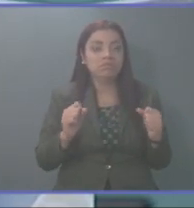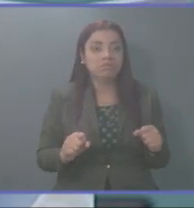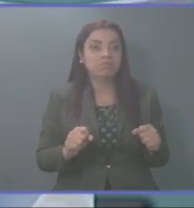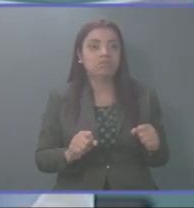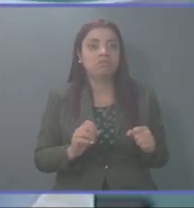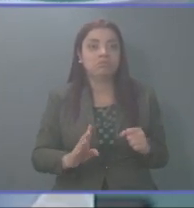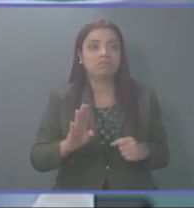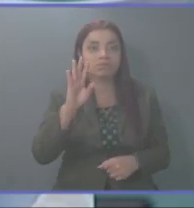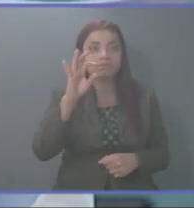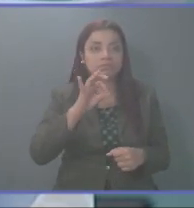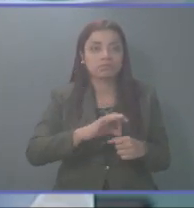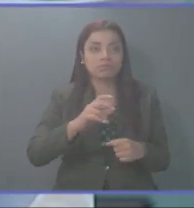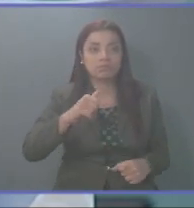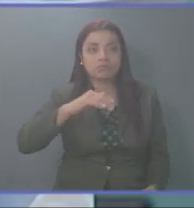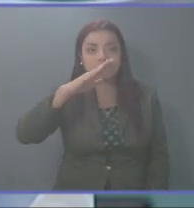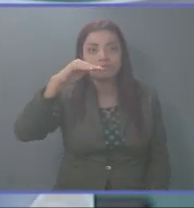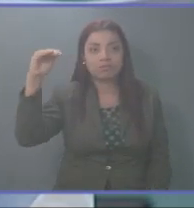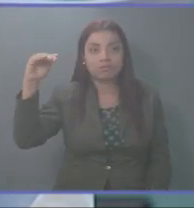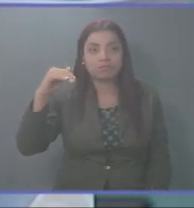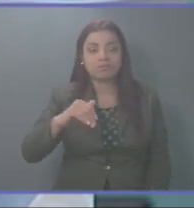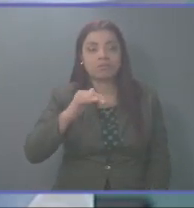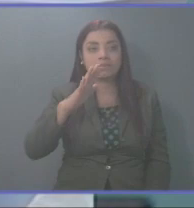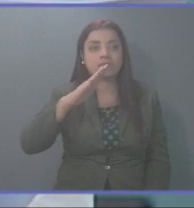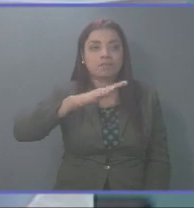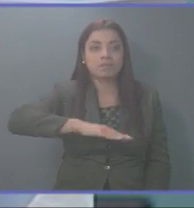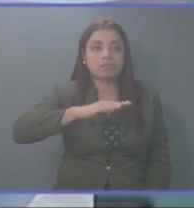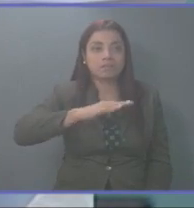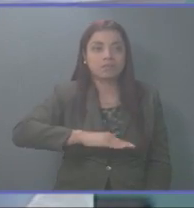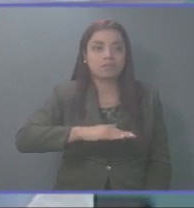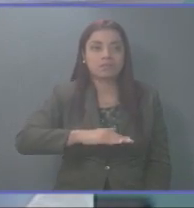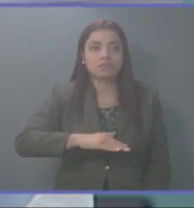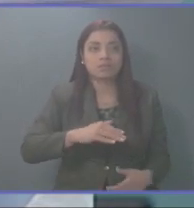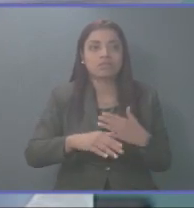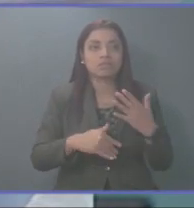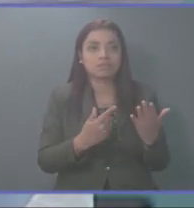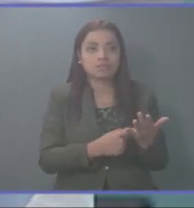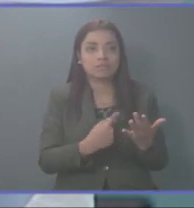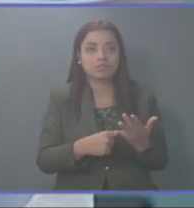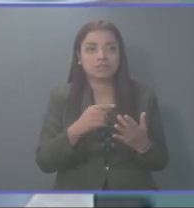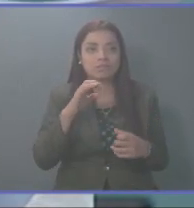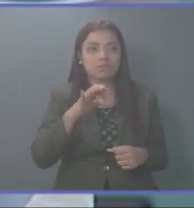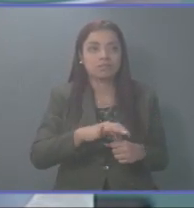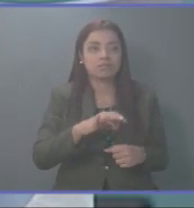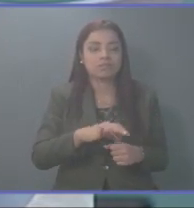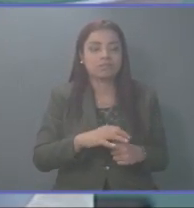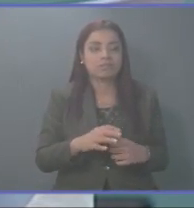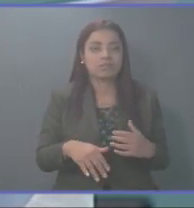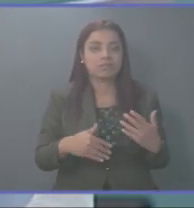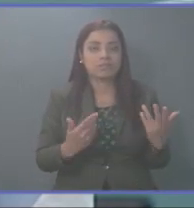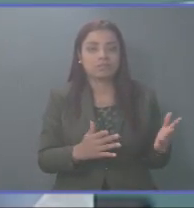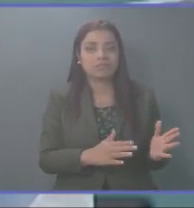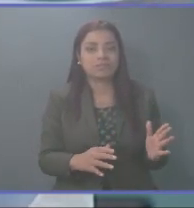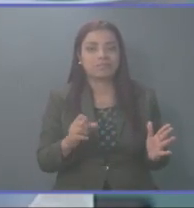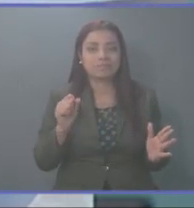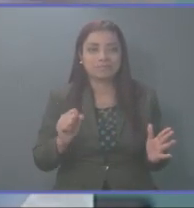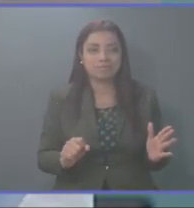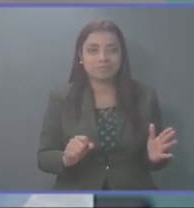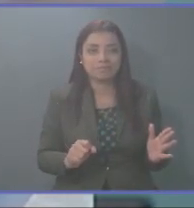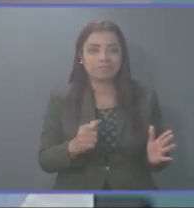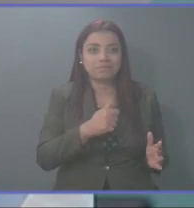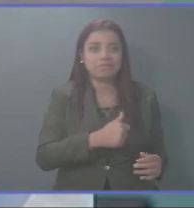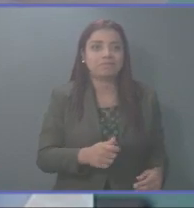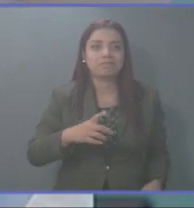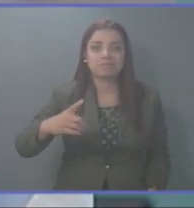no ingrese al país antes de las 5 de la tarde del día previo de las elecciones, circunstancia que será certificada por la